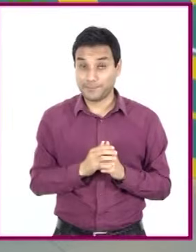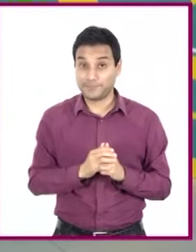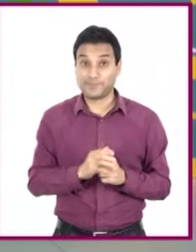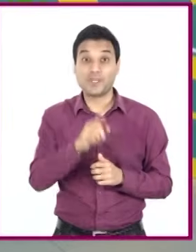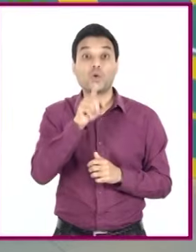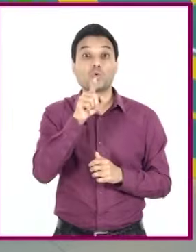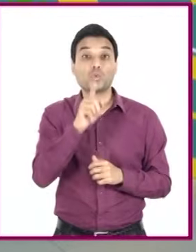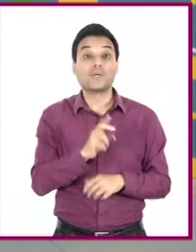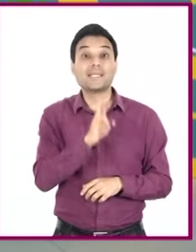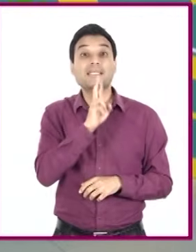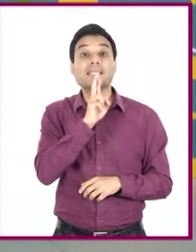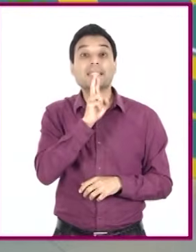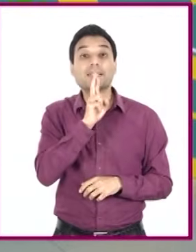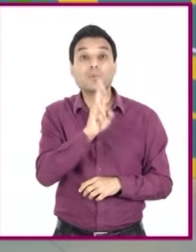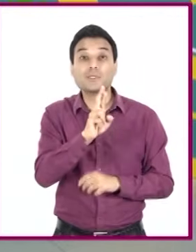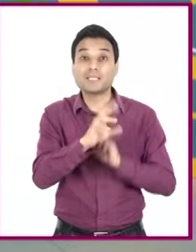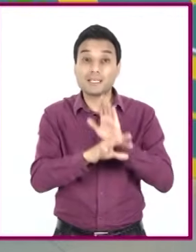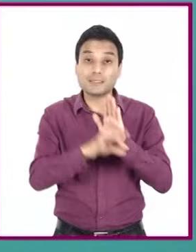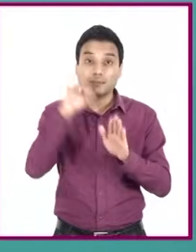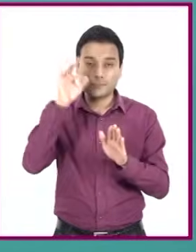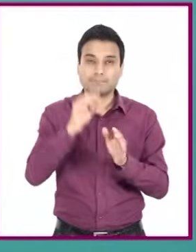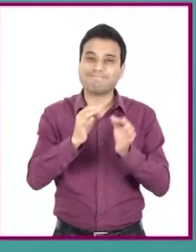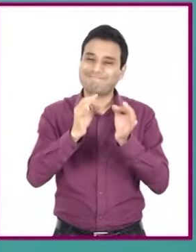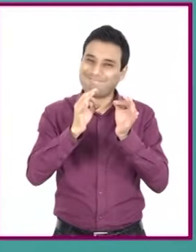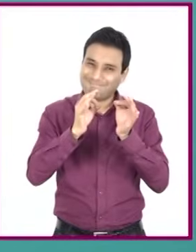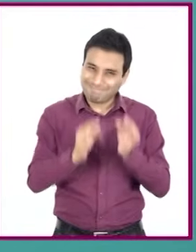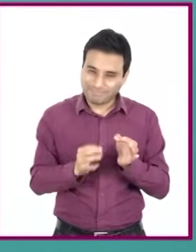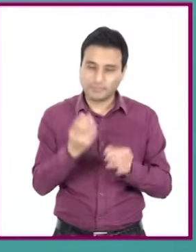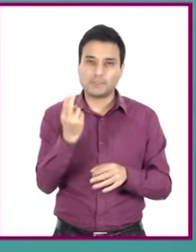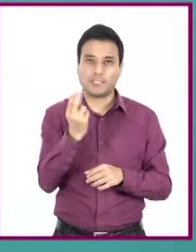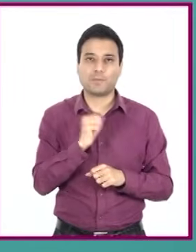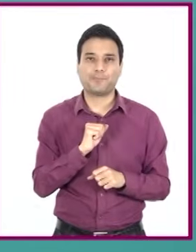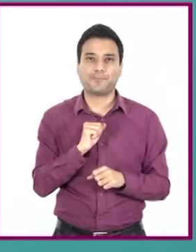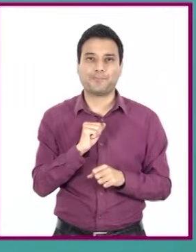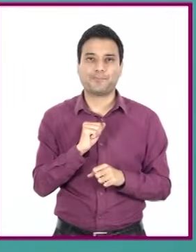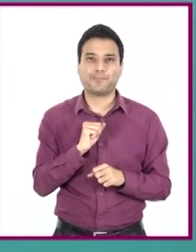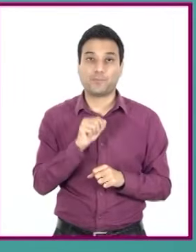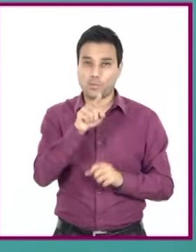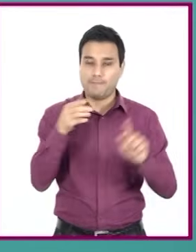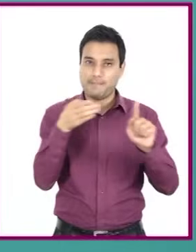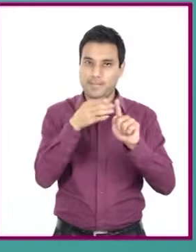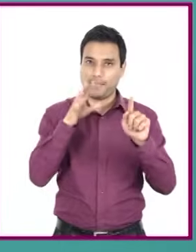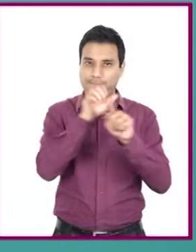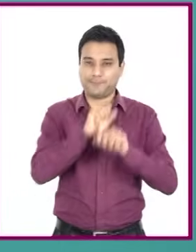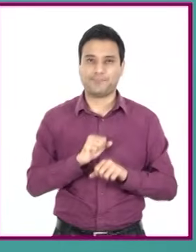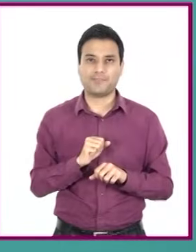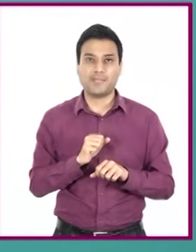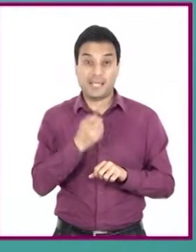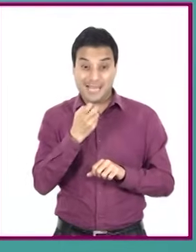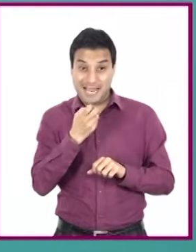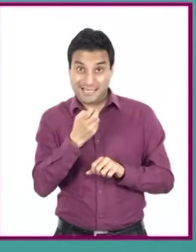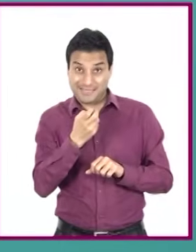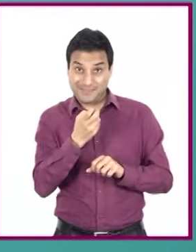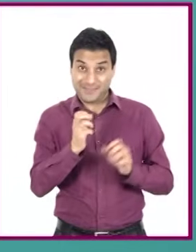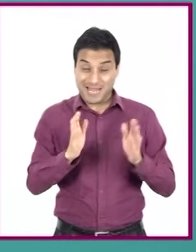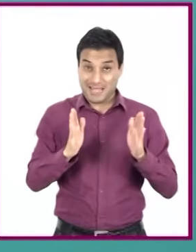o a la meta que se han propuesto cumplir. Es en esta fase del proyecto donde debemos obtener información pertinente que